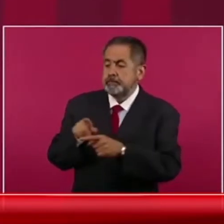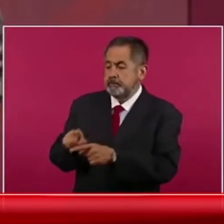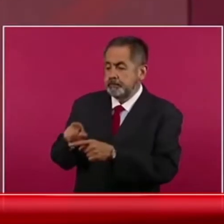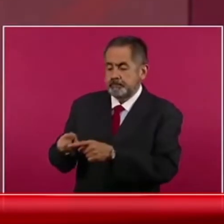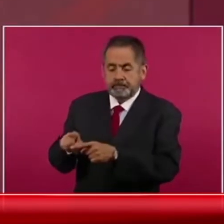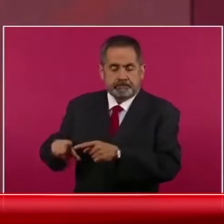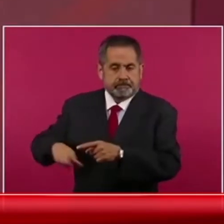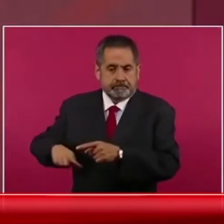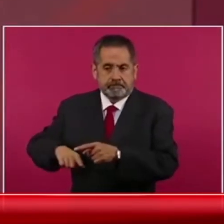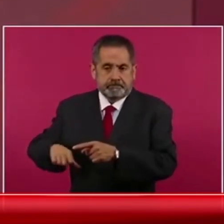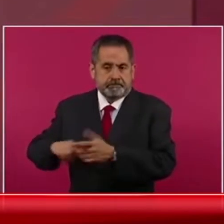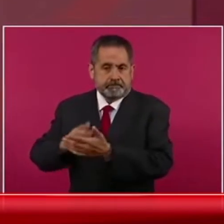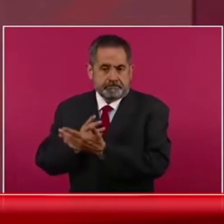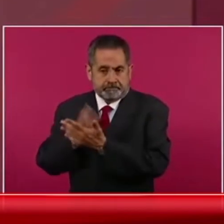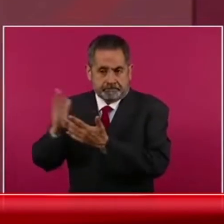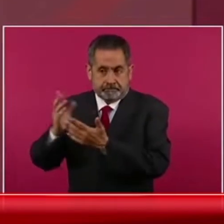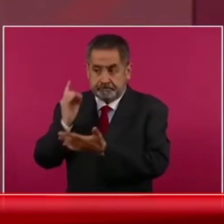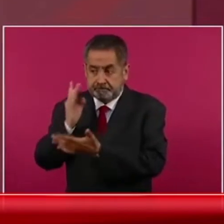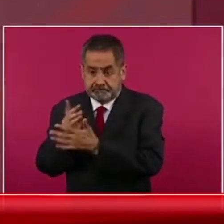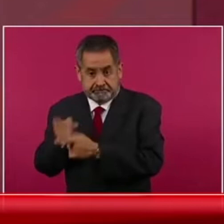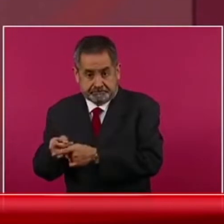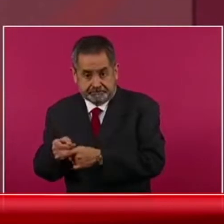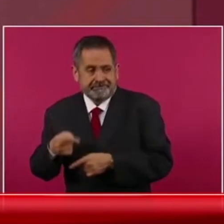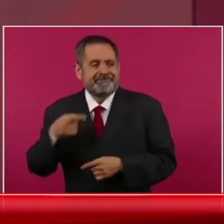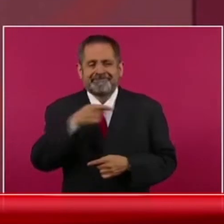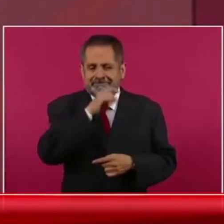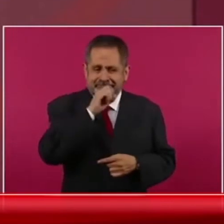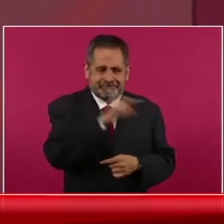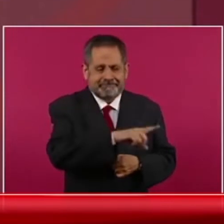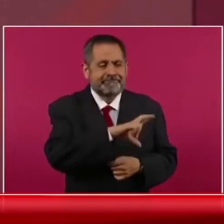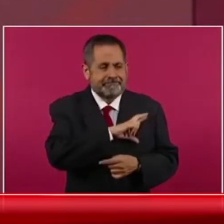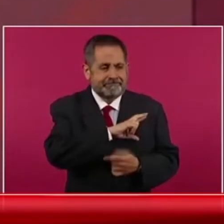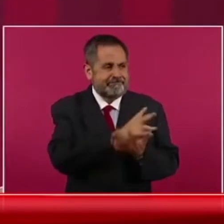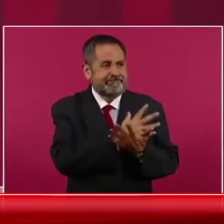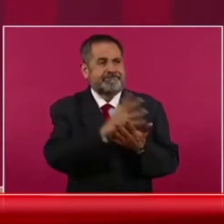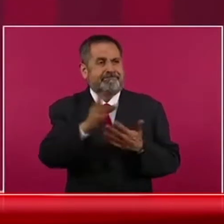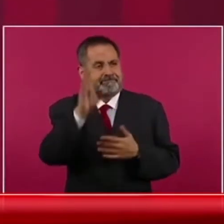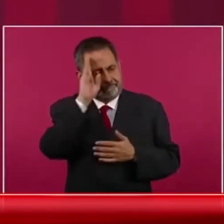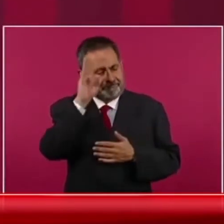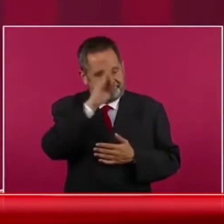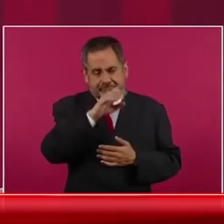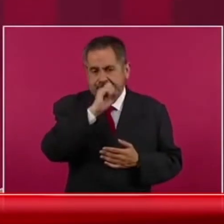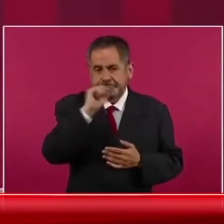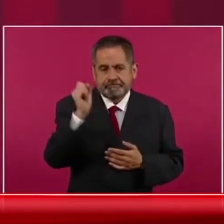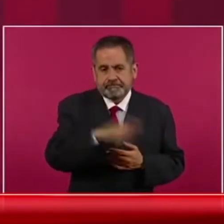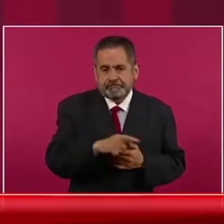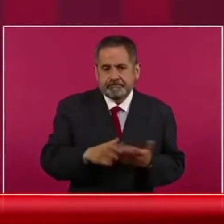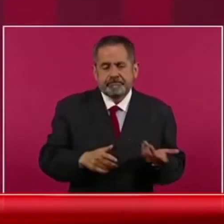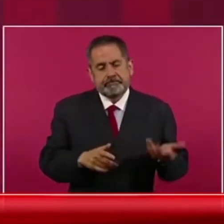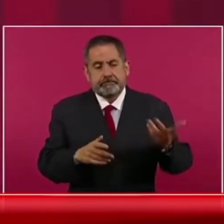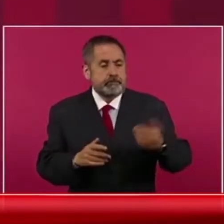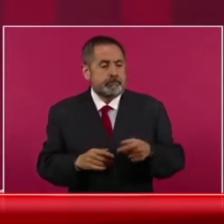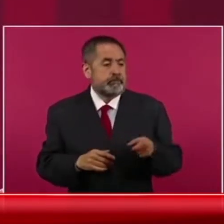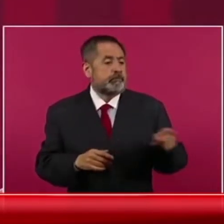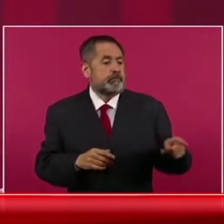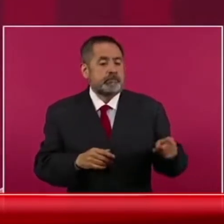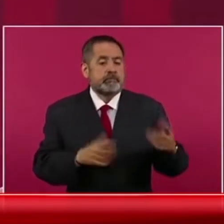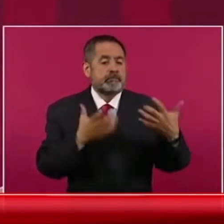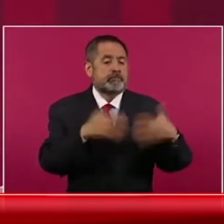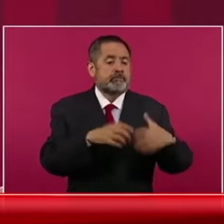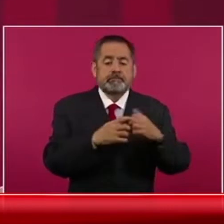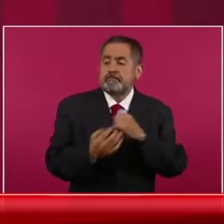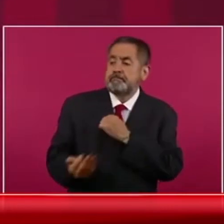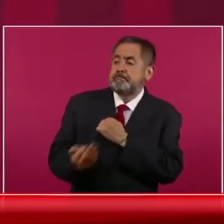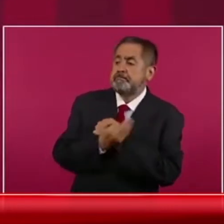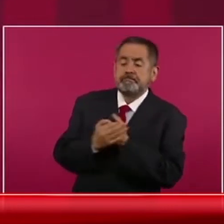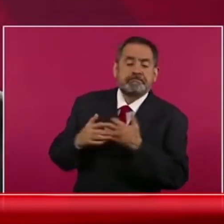excesos y extravagancias, en estas empresas que además se hacen al amparo del poder